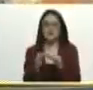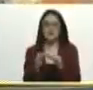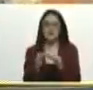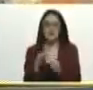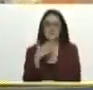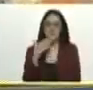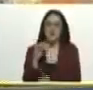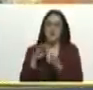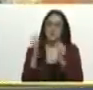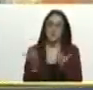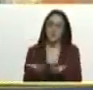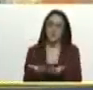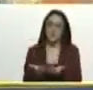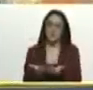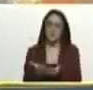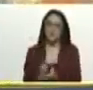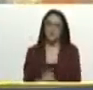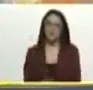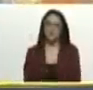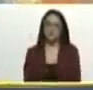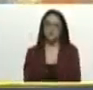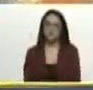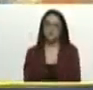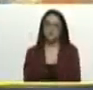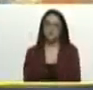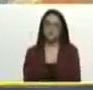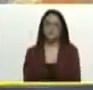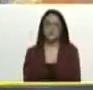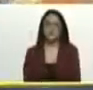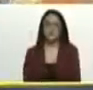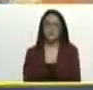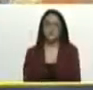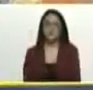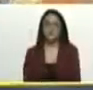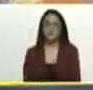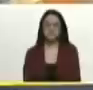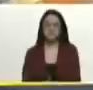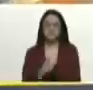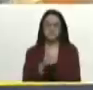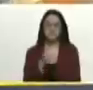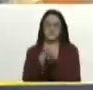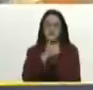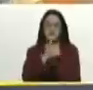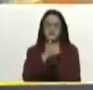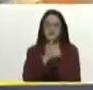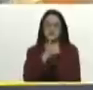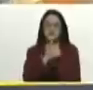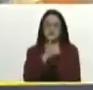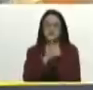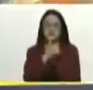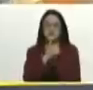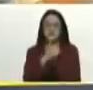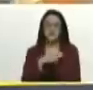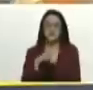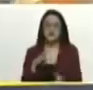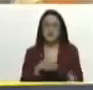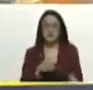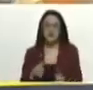mejor, de un mundo mejor. Y la resistencia nos llevó al camino